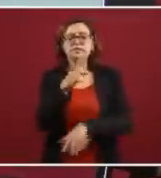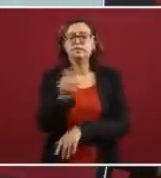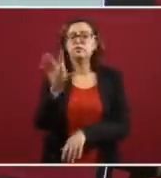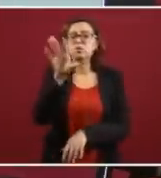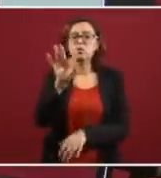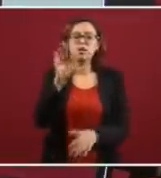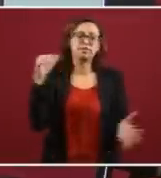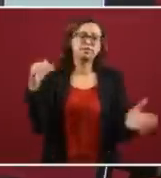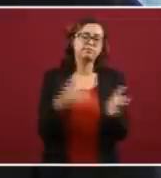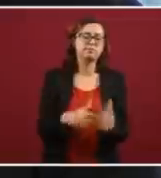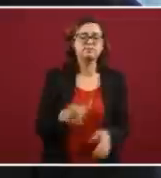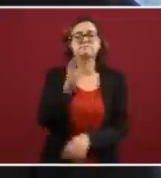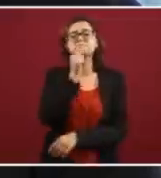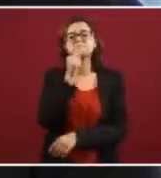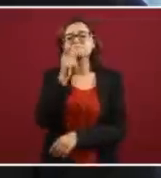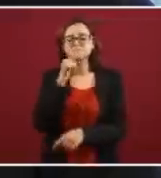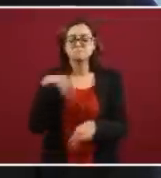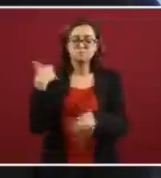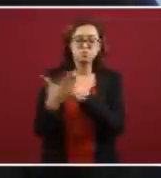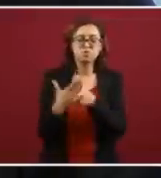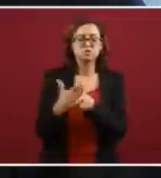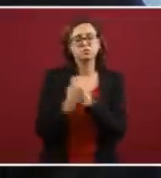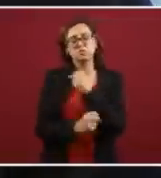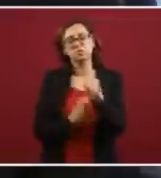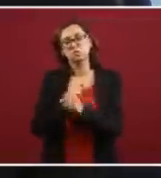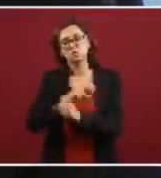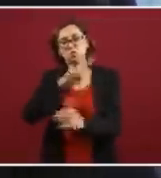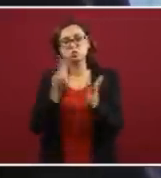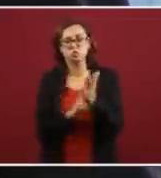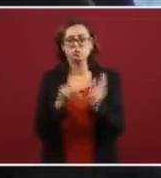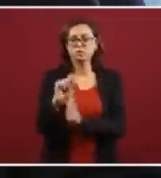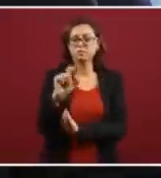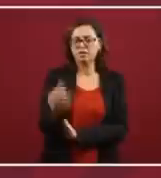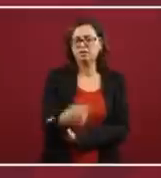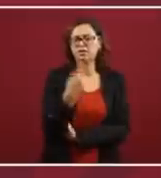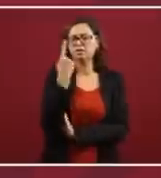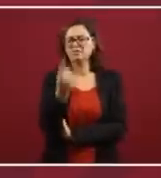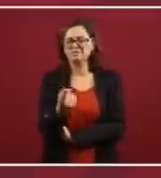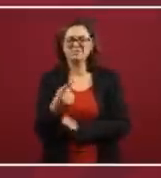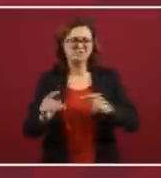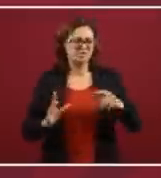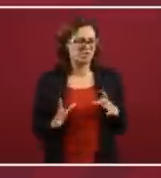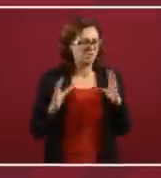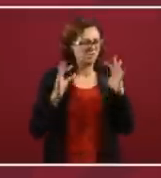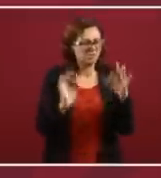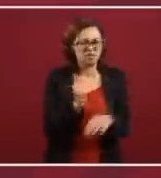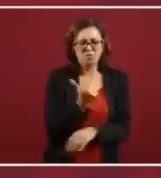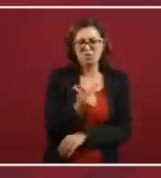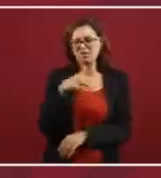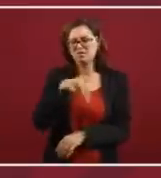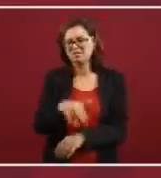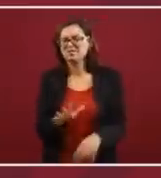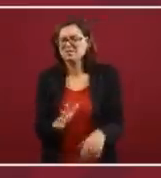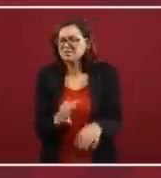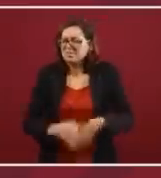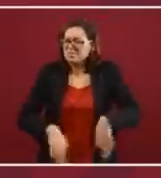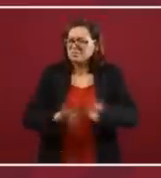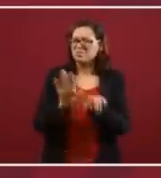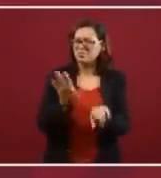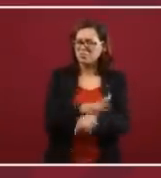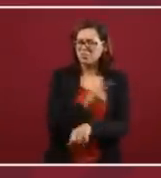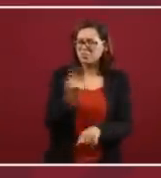elementos para 2021. ¿Por qué la creación de la Guardia Nacional es fundamental? Porque